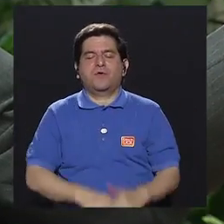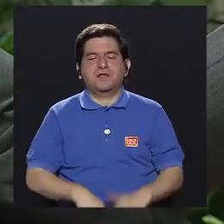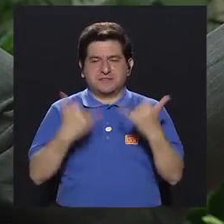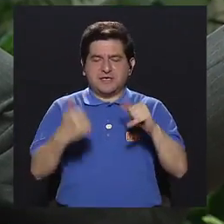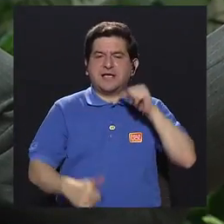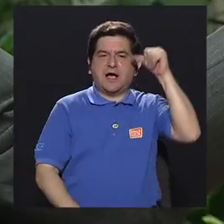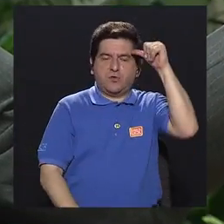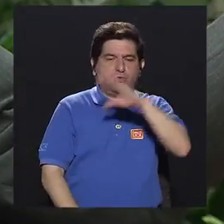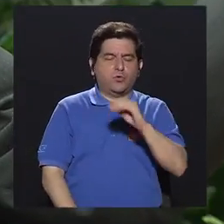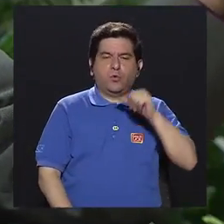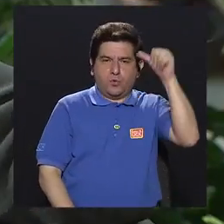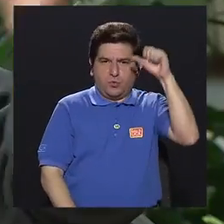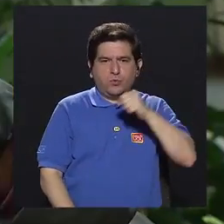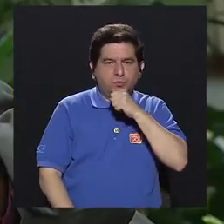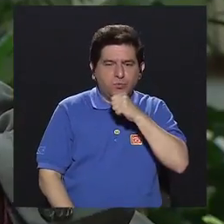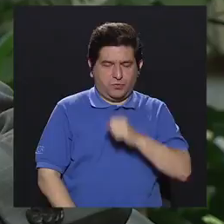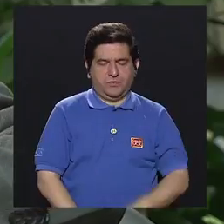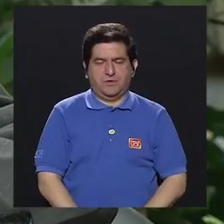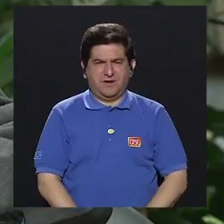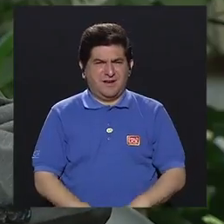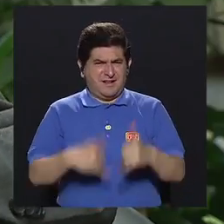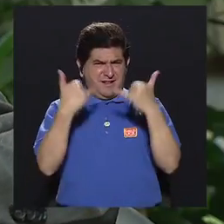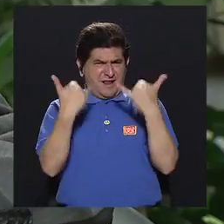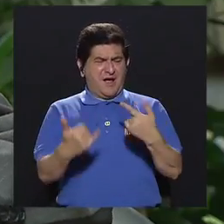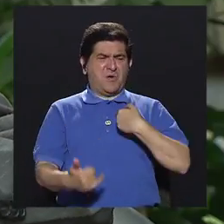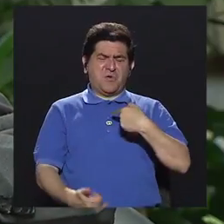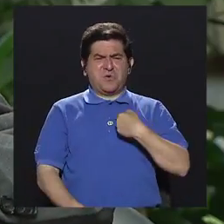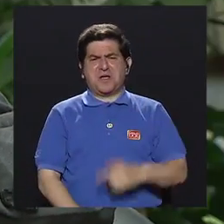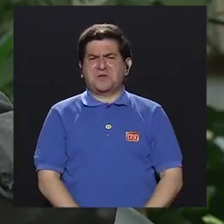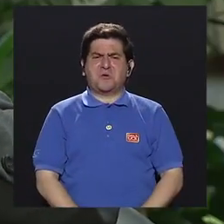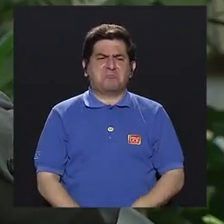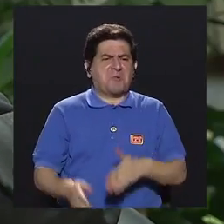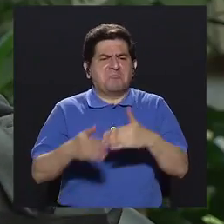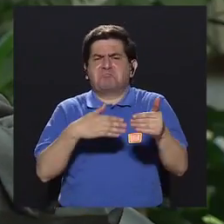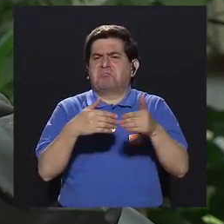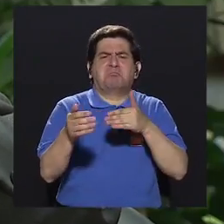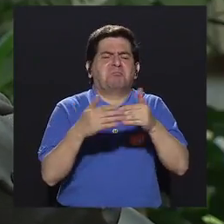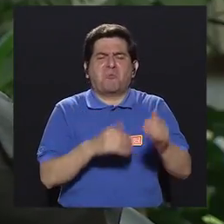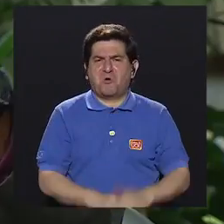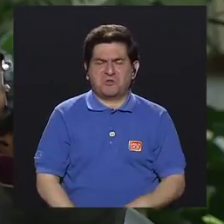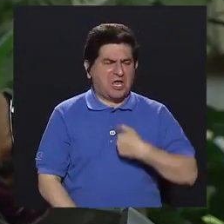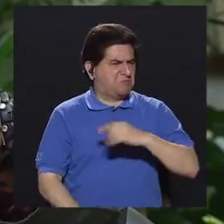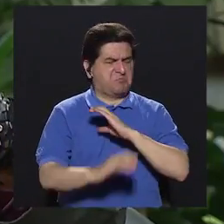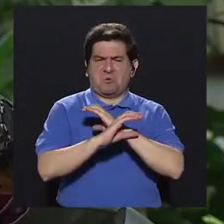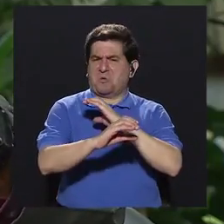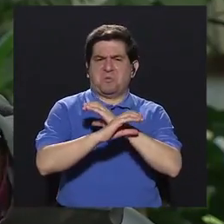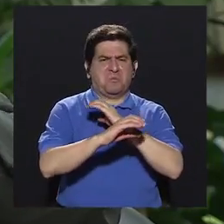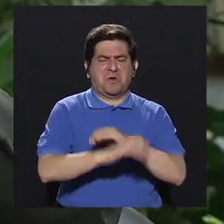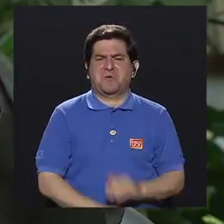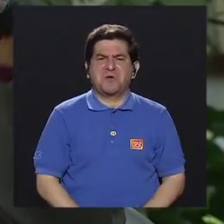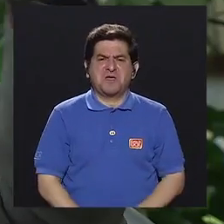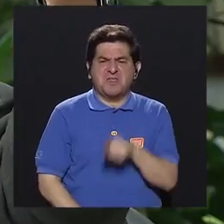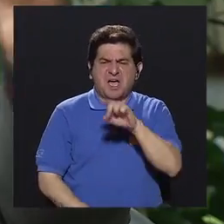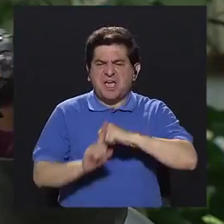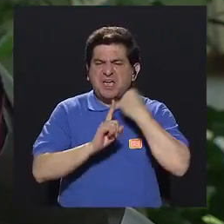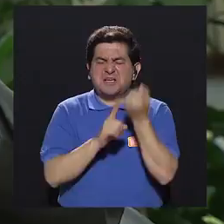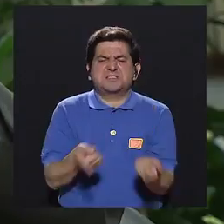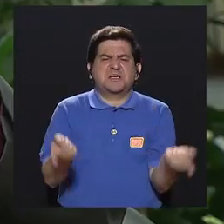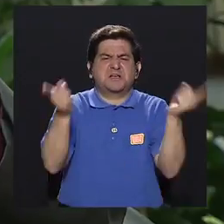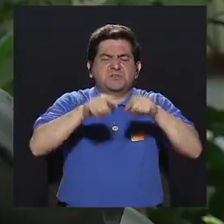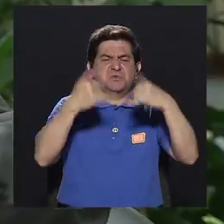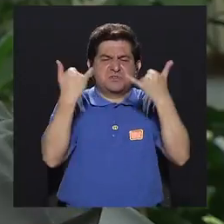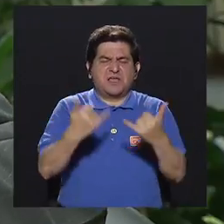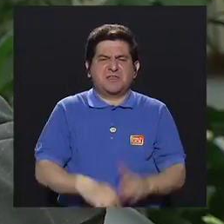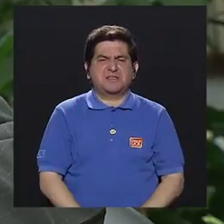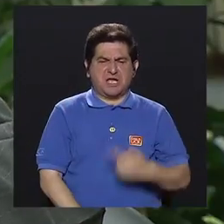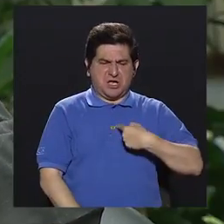en edades más grandes. Entonces no podemos decir que ahorita me voy a portar y no me voy a cuidar, porque de por sí los accidentes se dan